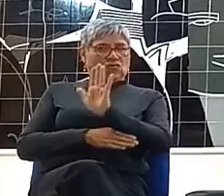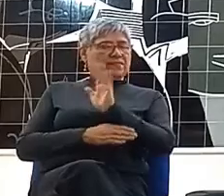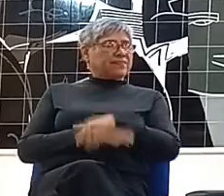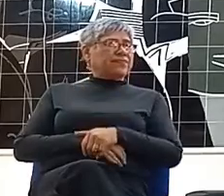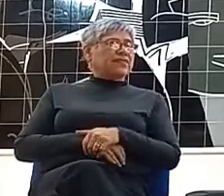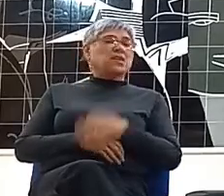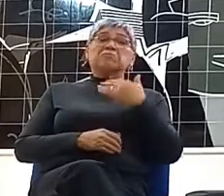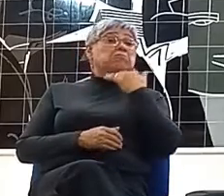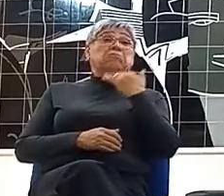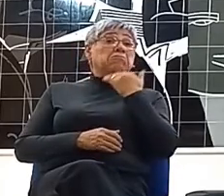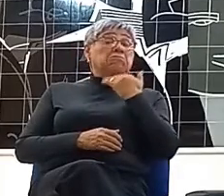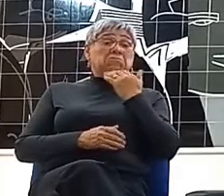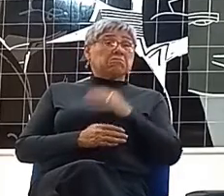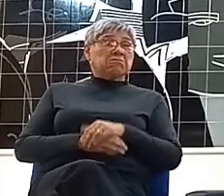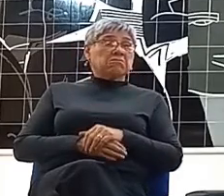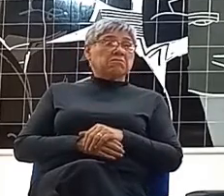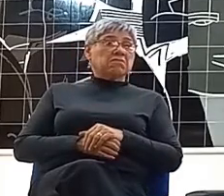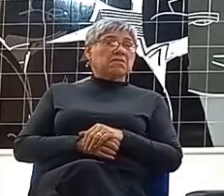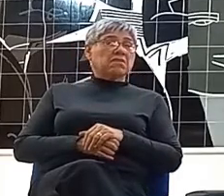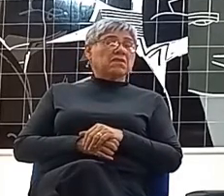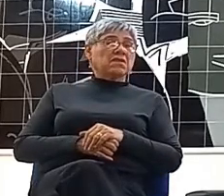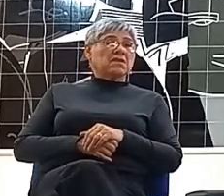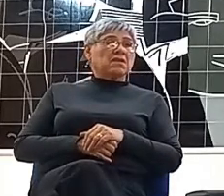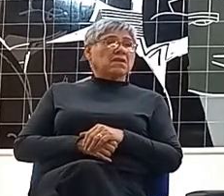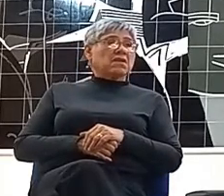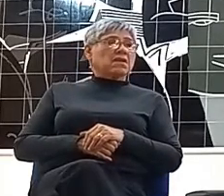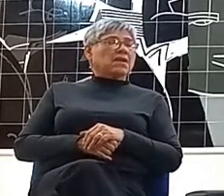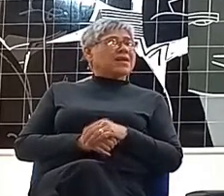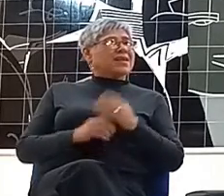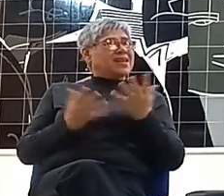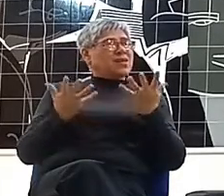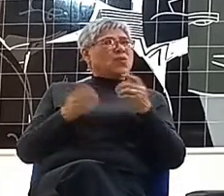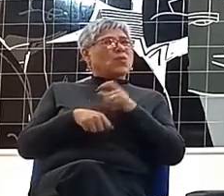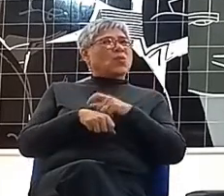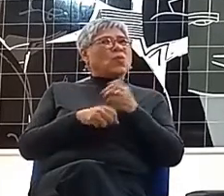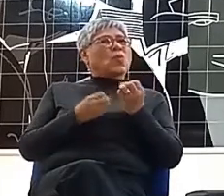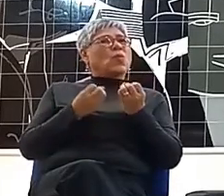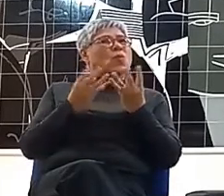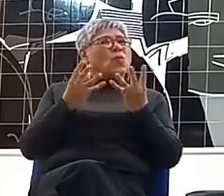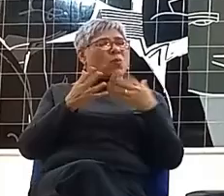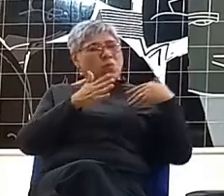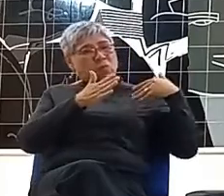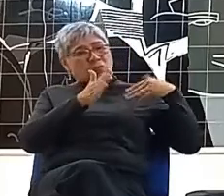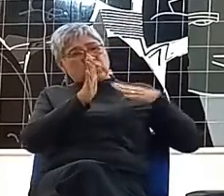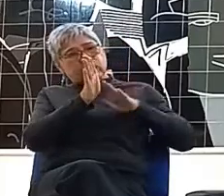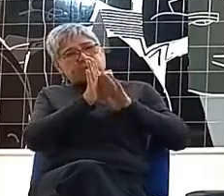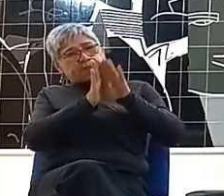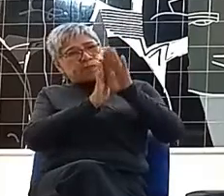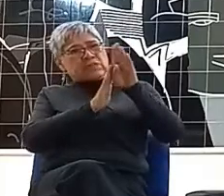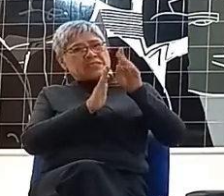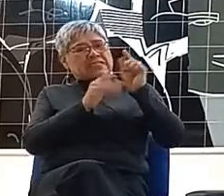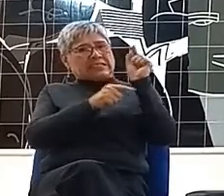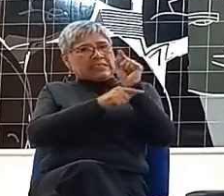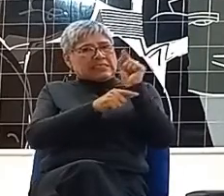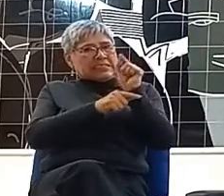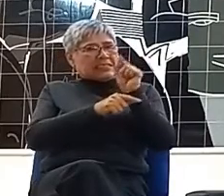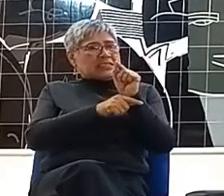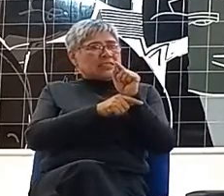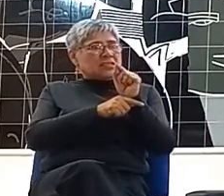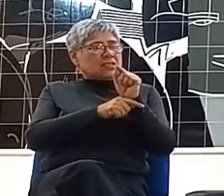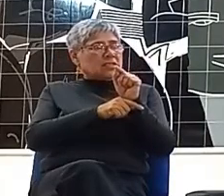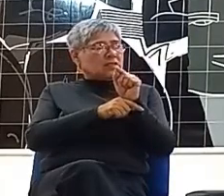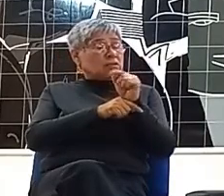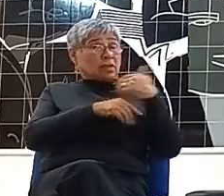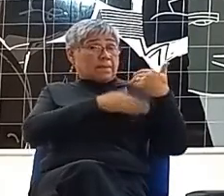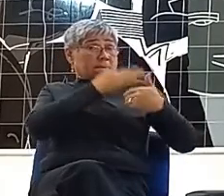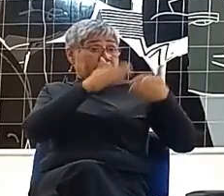sé cuánto no me atrevo a evaluar cuánto desarrollo crítico se esté